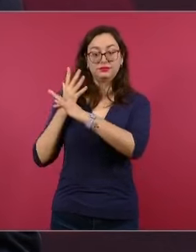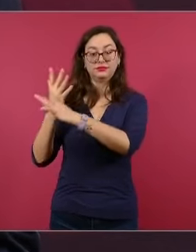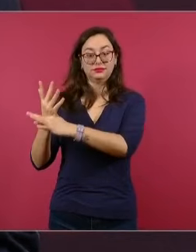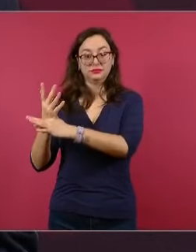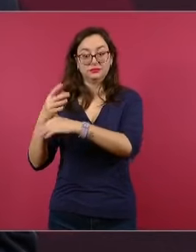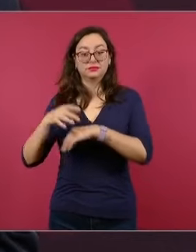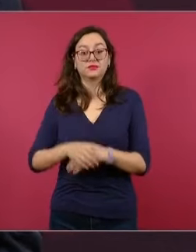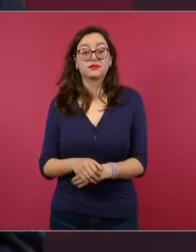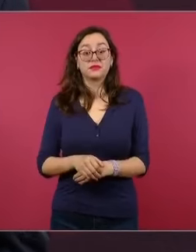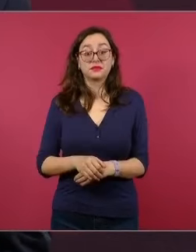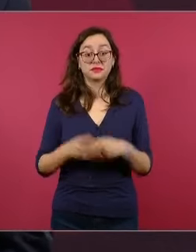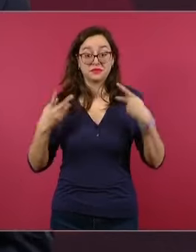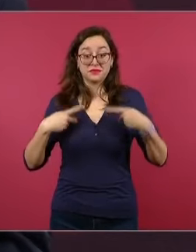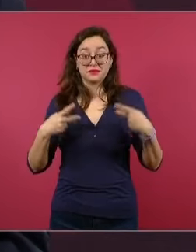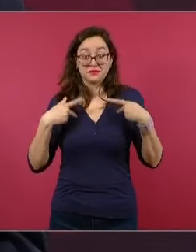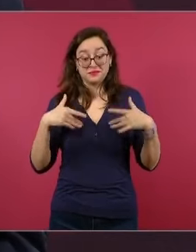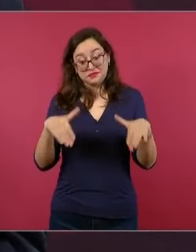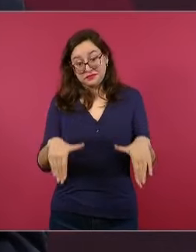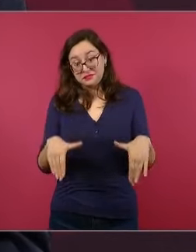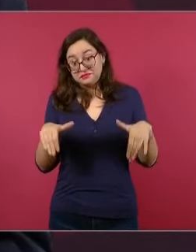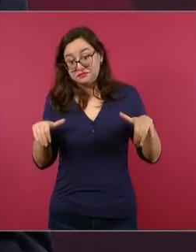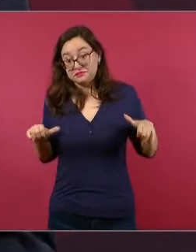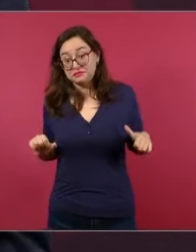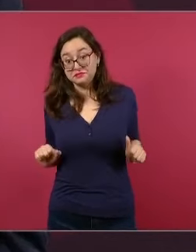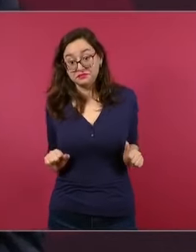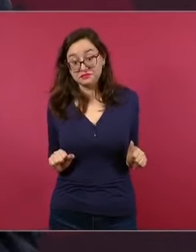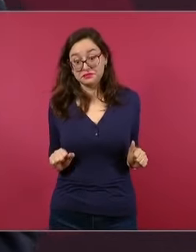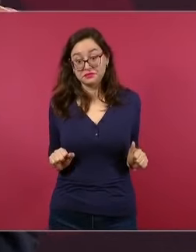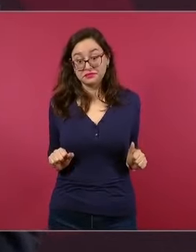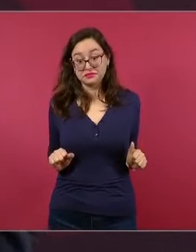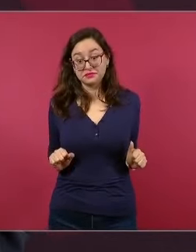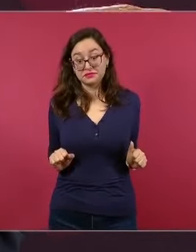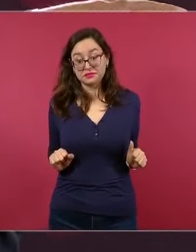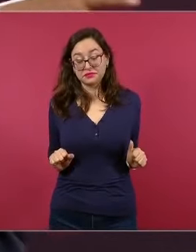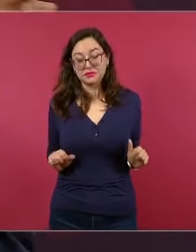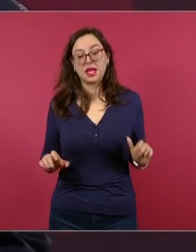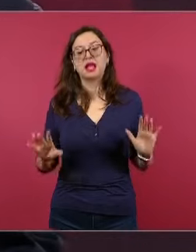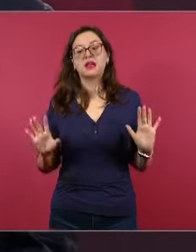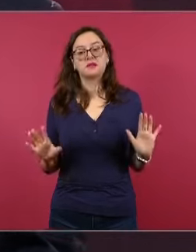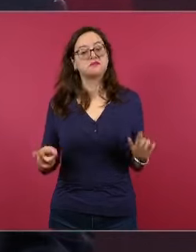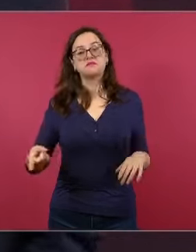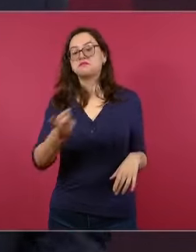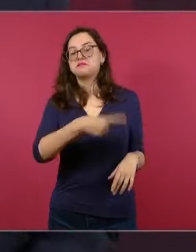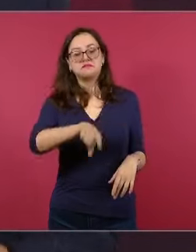adores más despiertos esos que tratan de